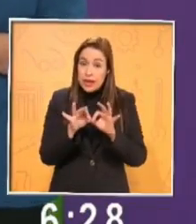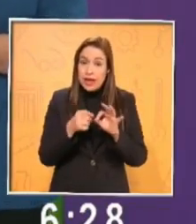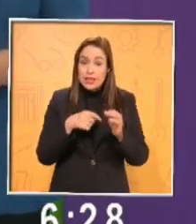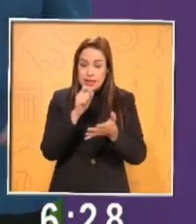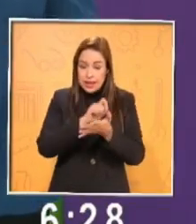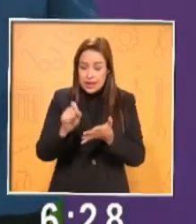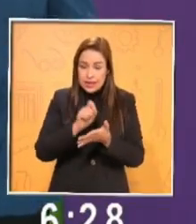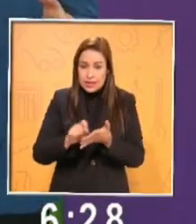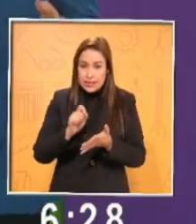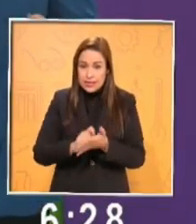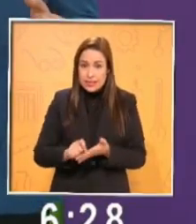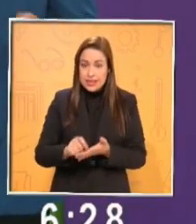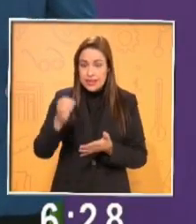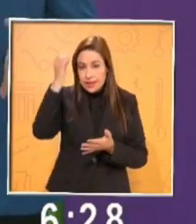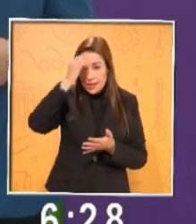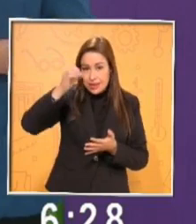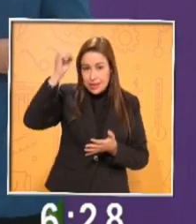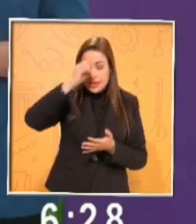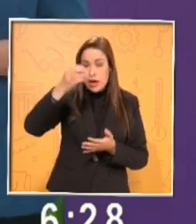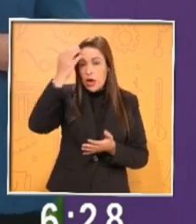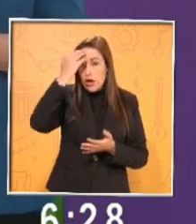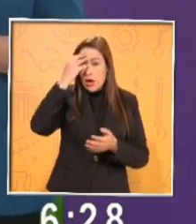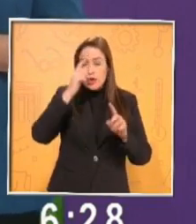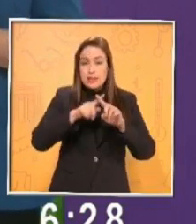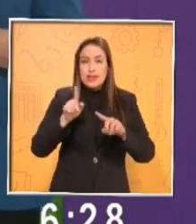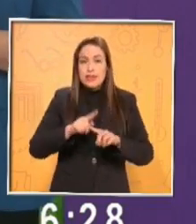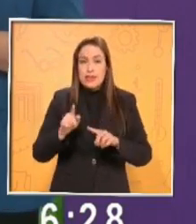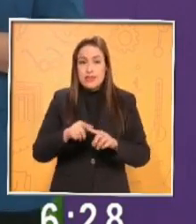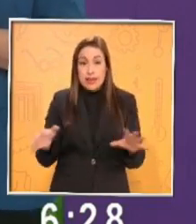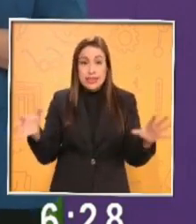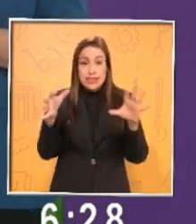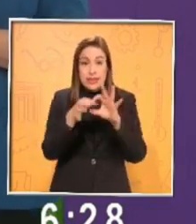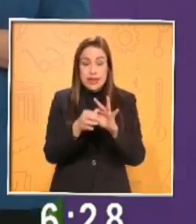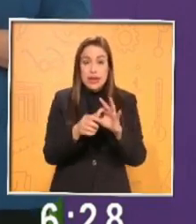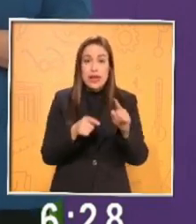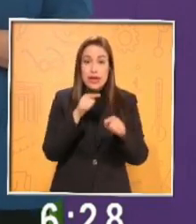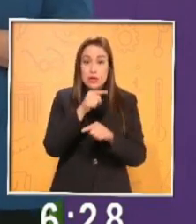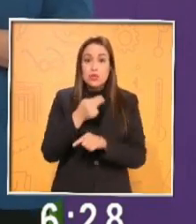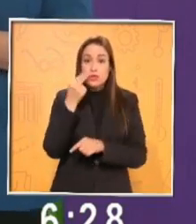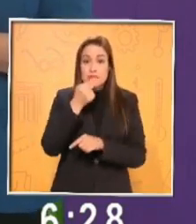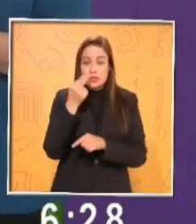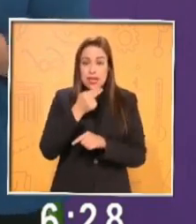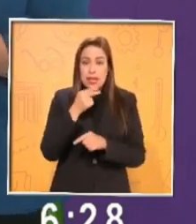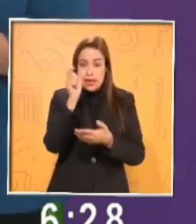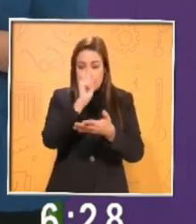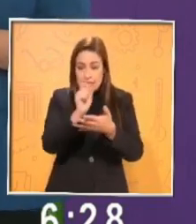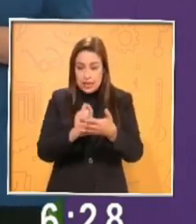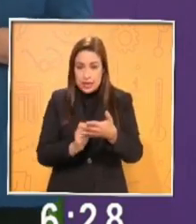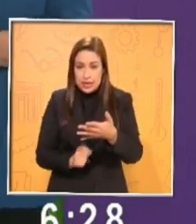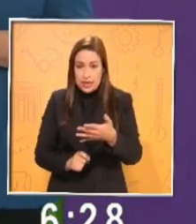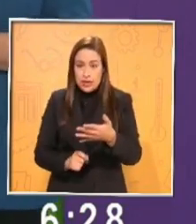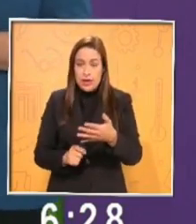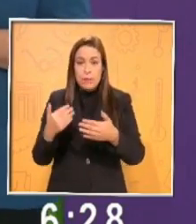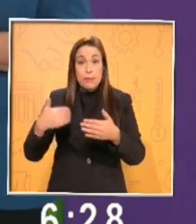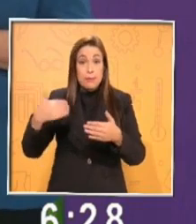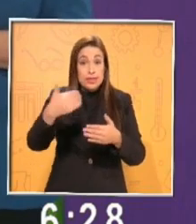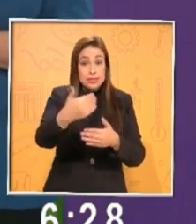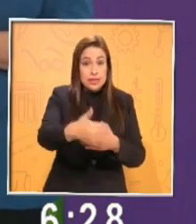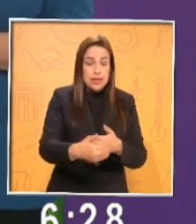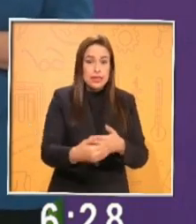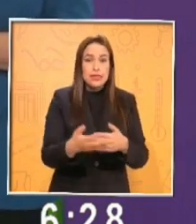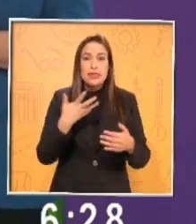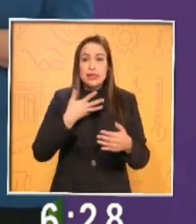de opinión conocer distintos tipos de nexos y usarlos en la redacción. Más adelante tendremos